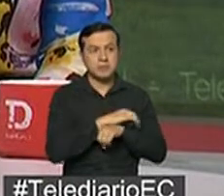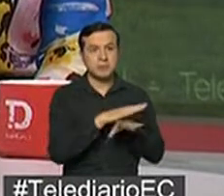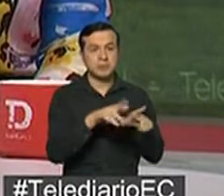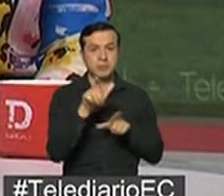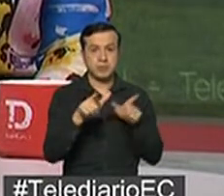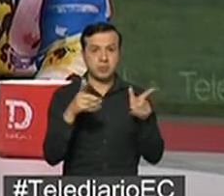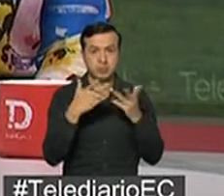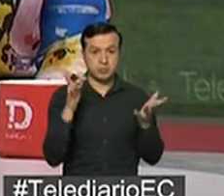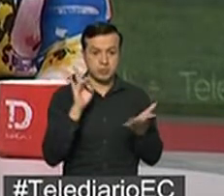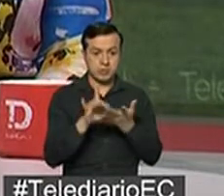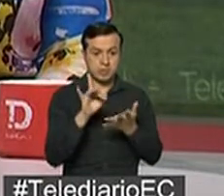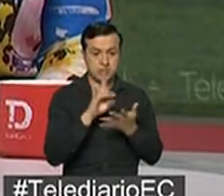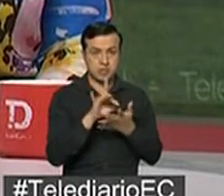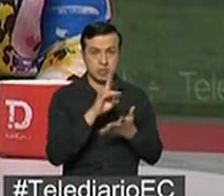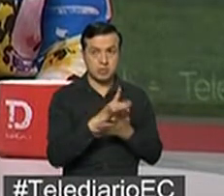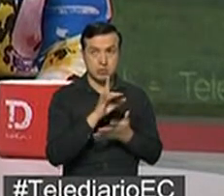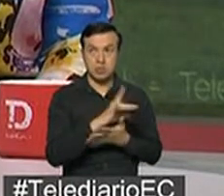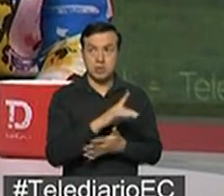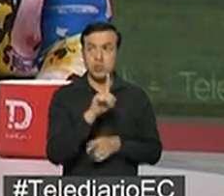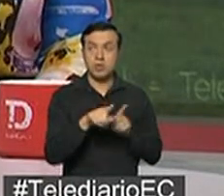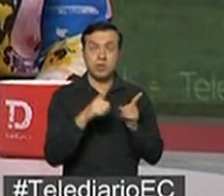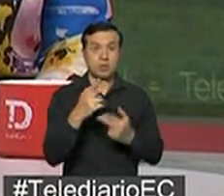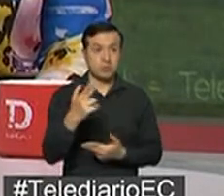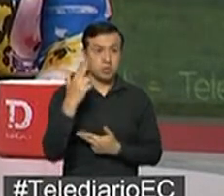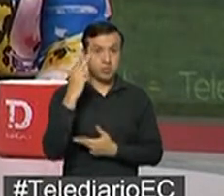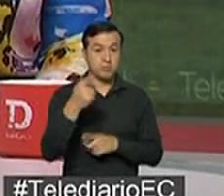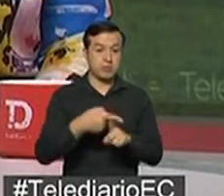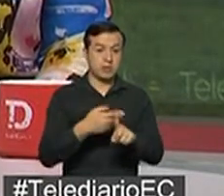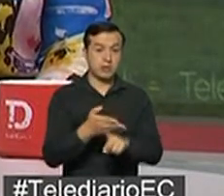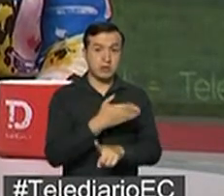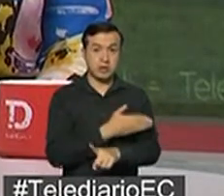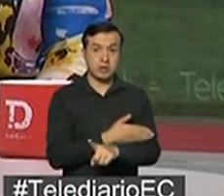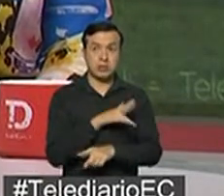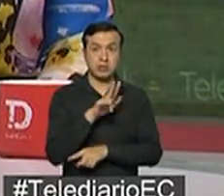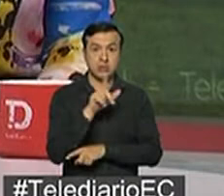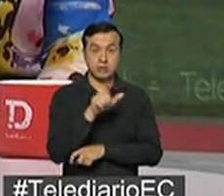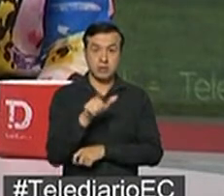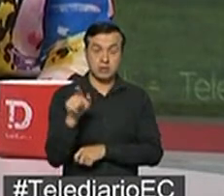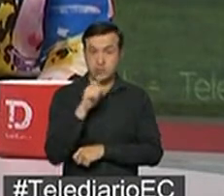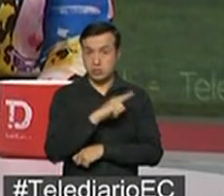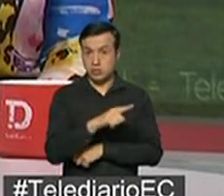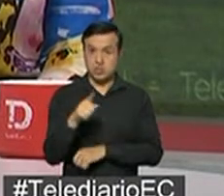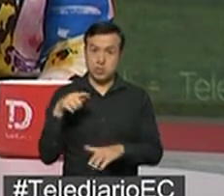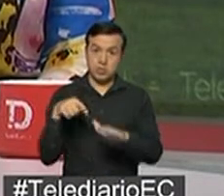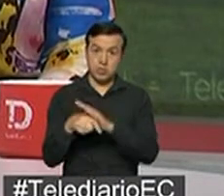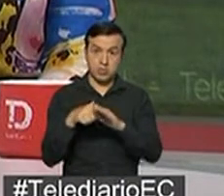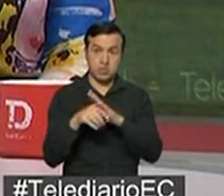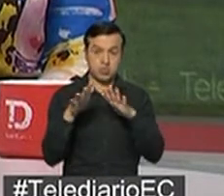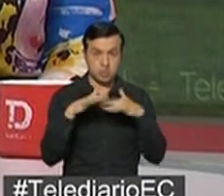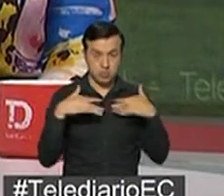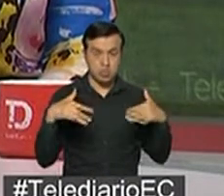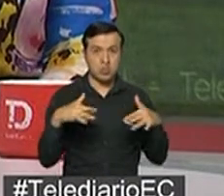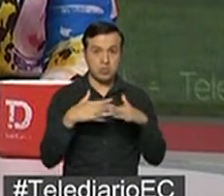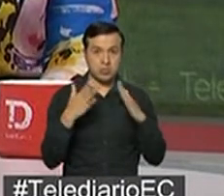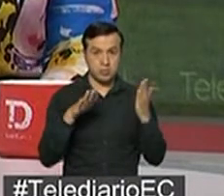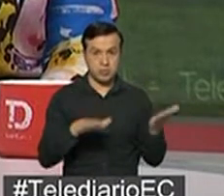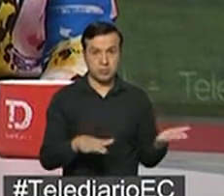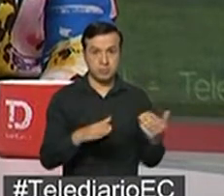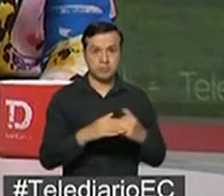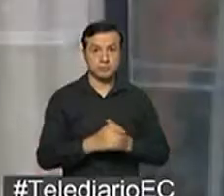retirados eran compañeros de militar que el mes pasado mató a tres personas en la base naval de pensacola